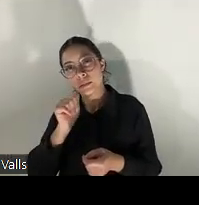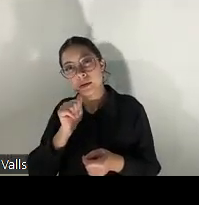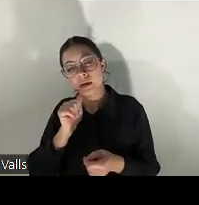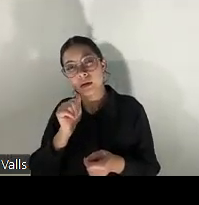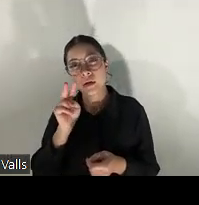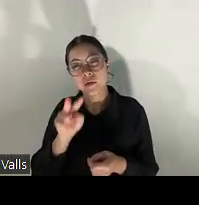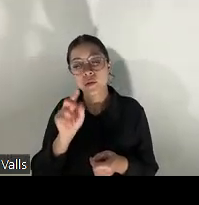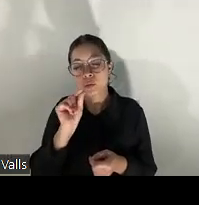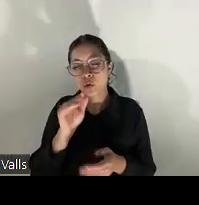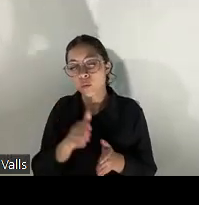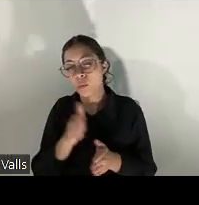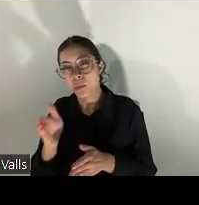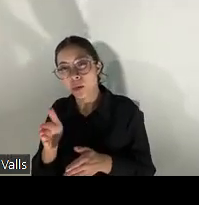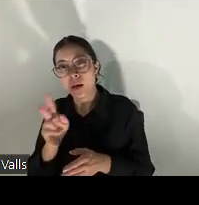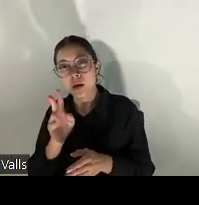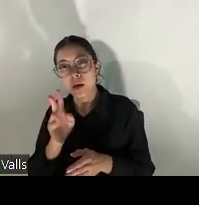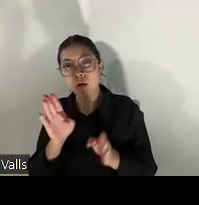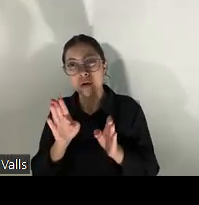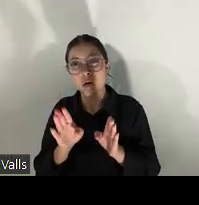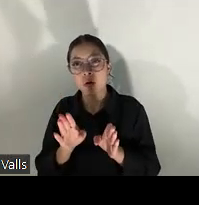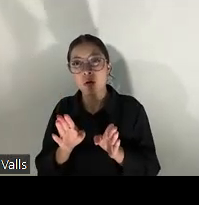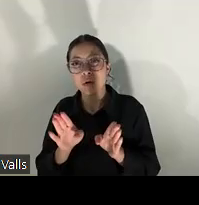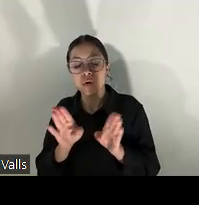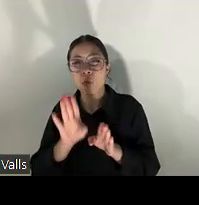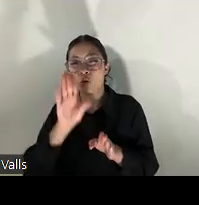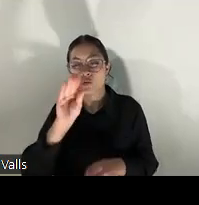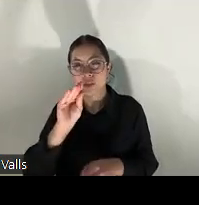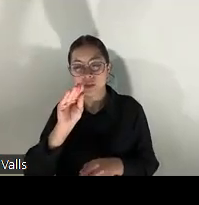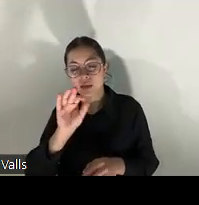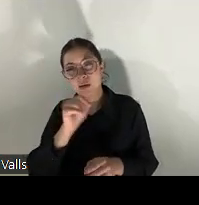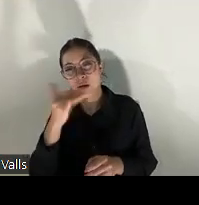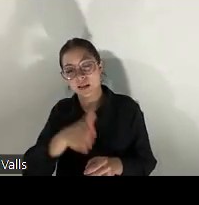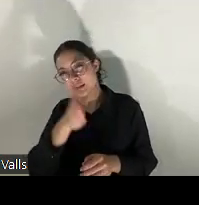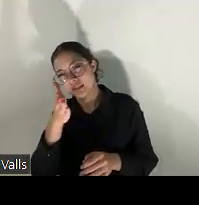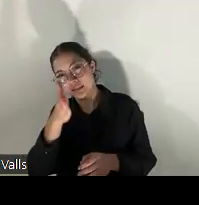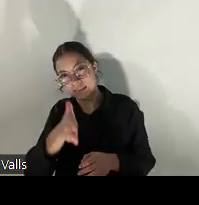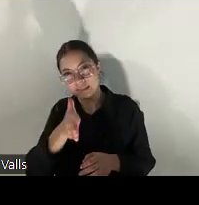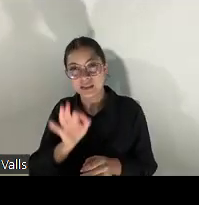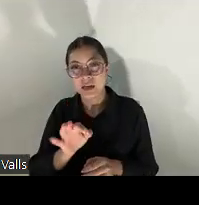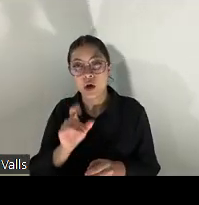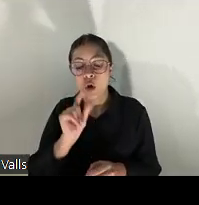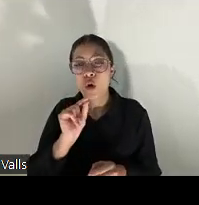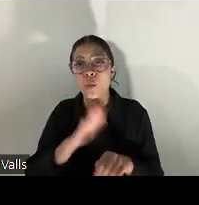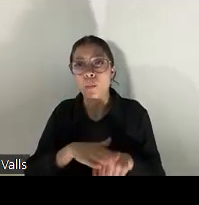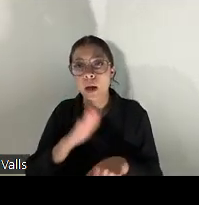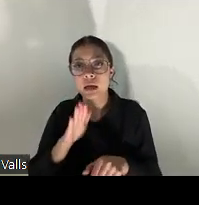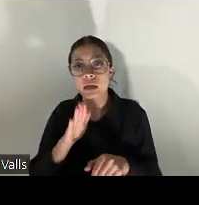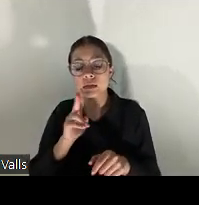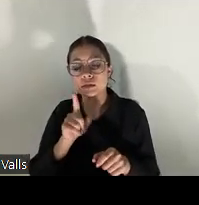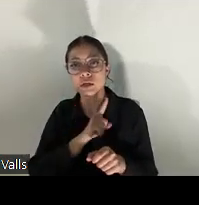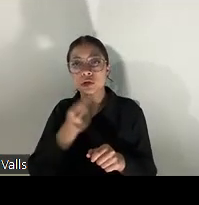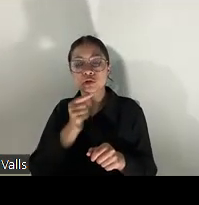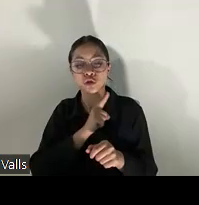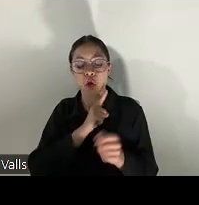giramos un poquito más adelante hacia el perpendicular sería 90 grados. Si llegamos un poquito más adelante, el niño ya completa solito